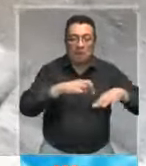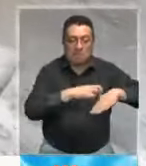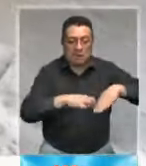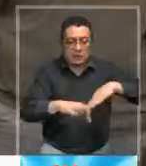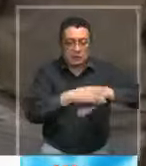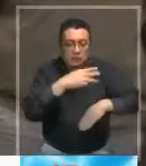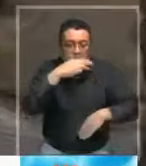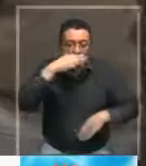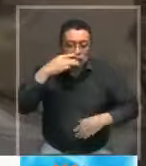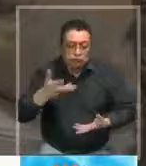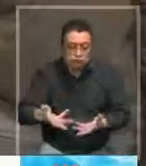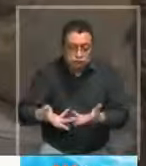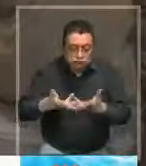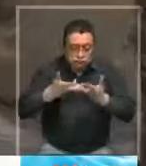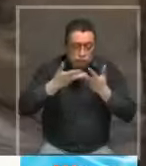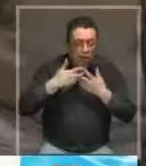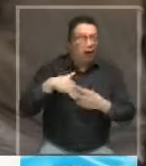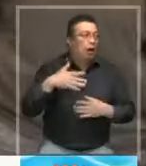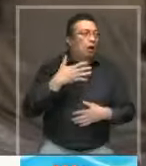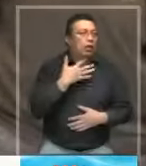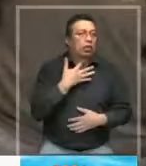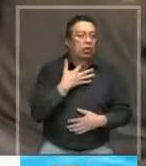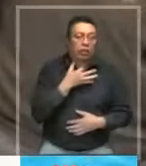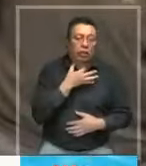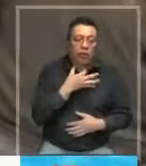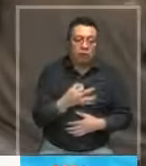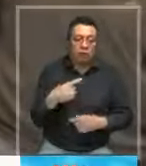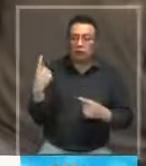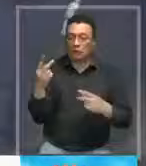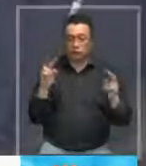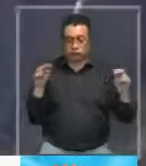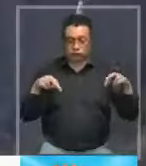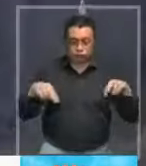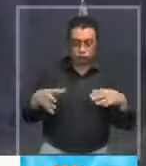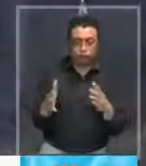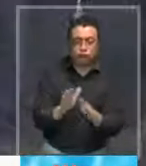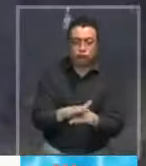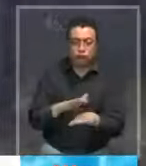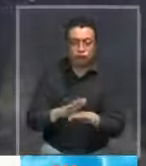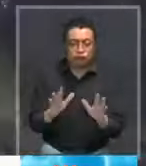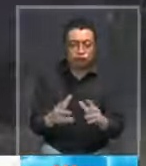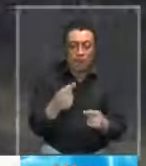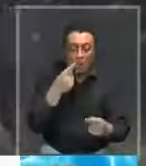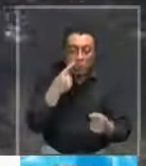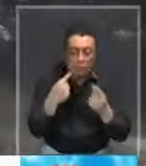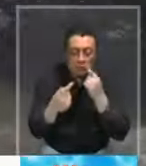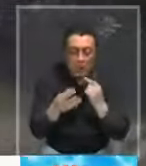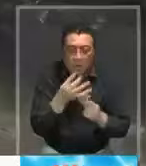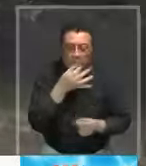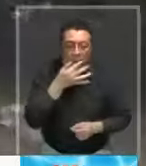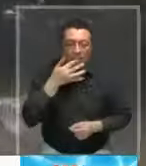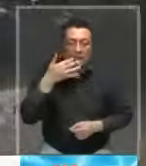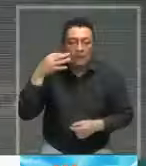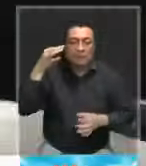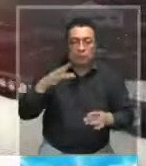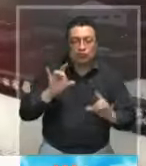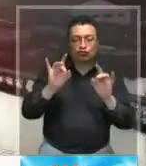carne cocinándose al aire libre mientras los viajeros se reúnen alrededor del fuego para probar los sabores únicos de la